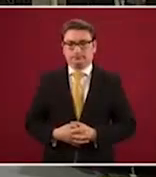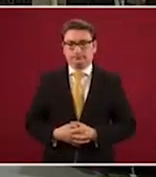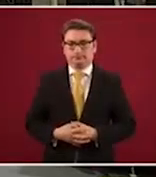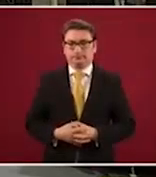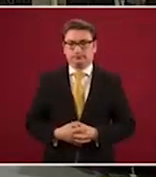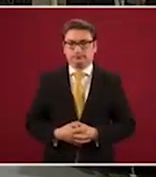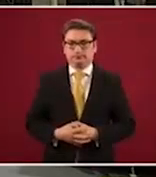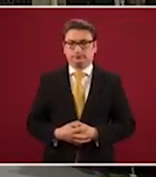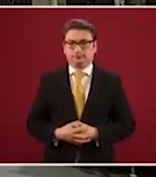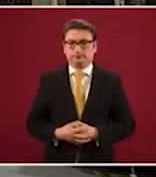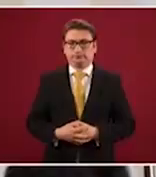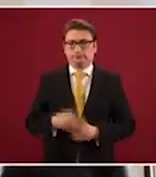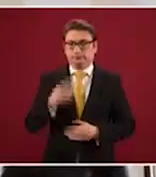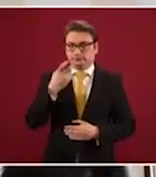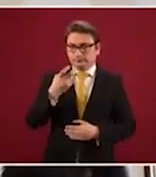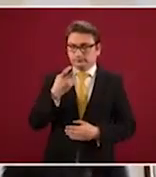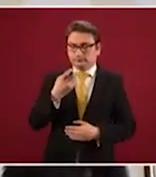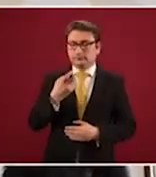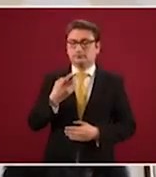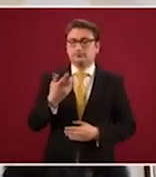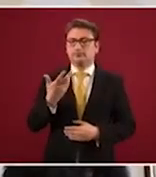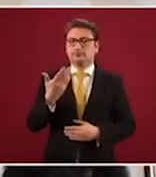Esto se debe en mucho